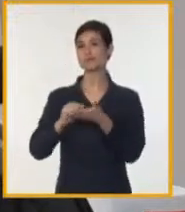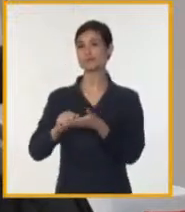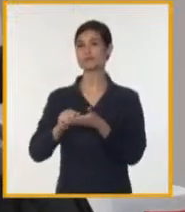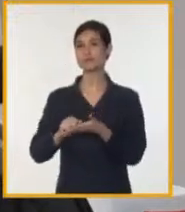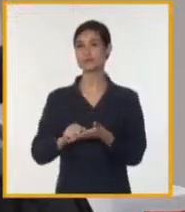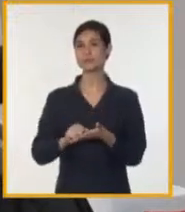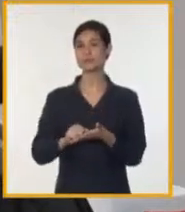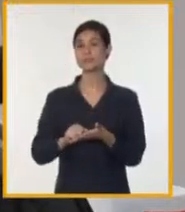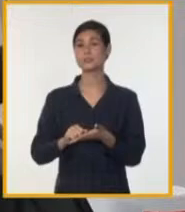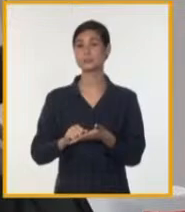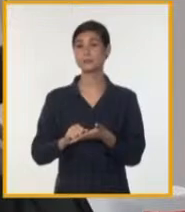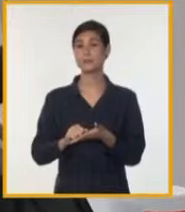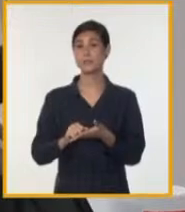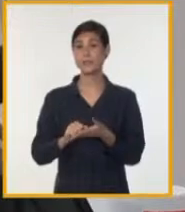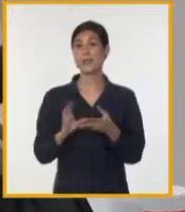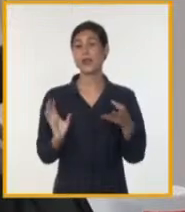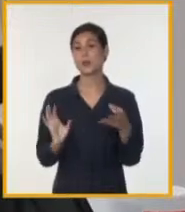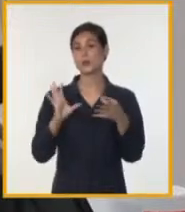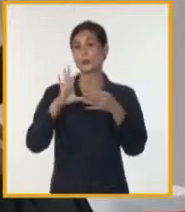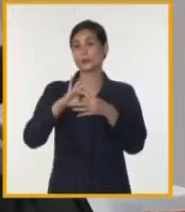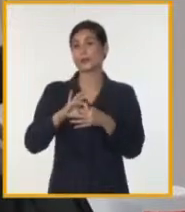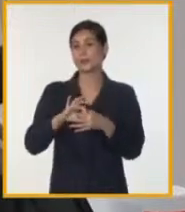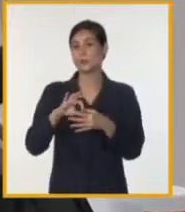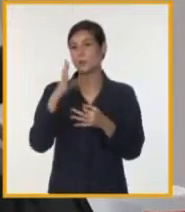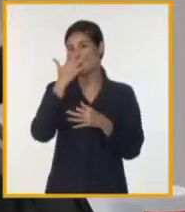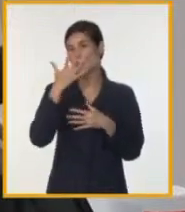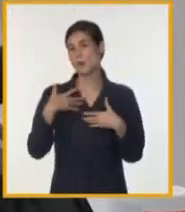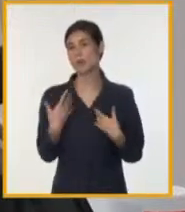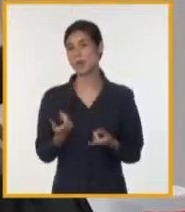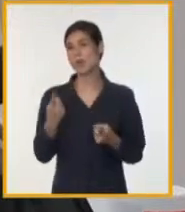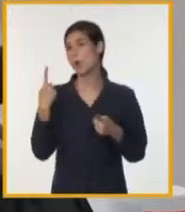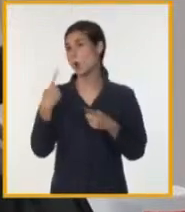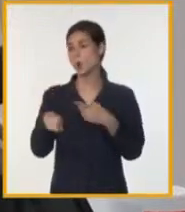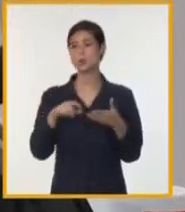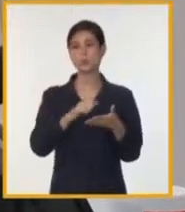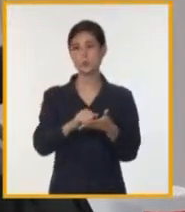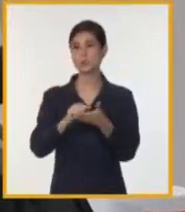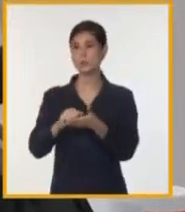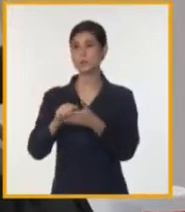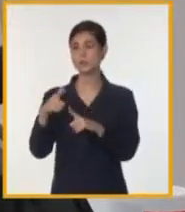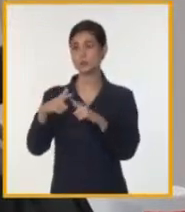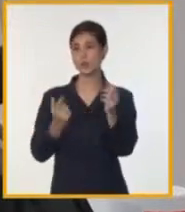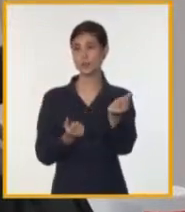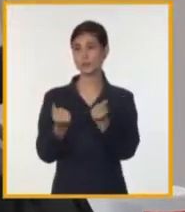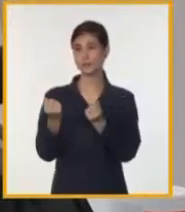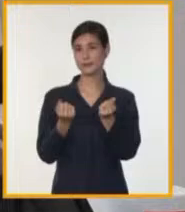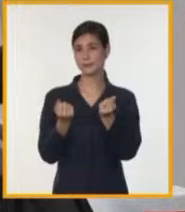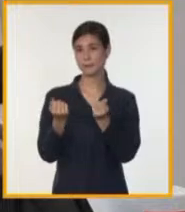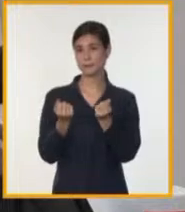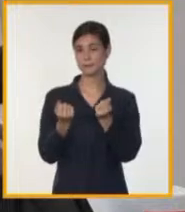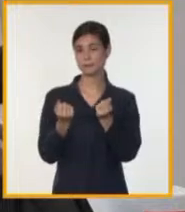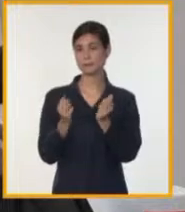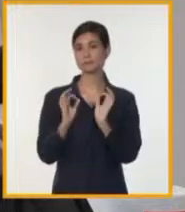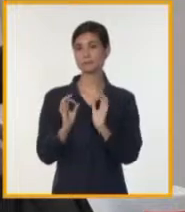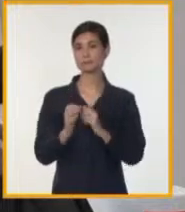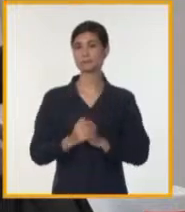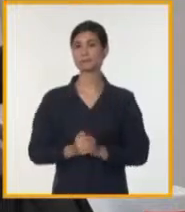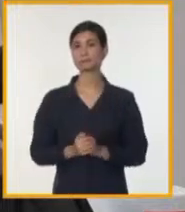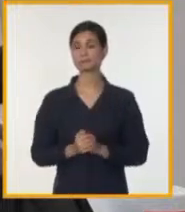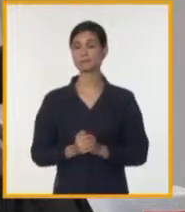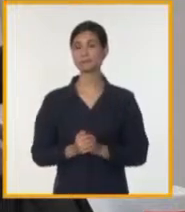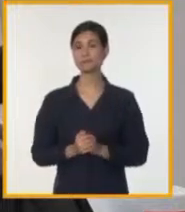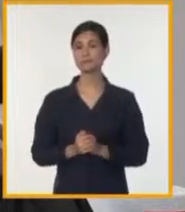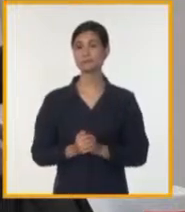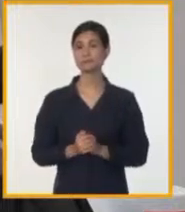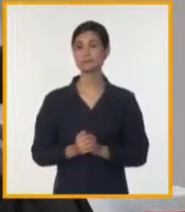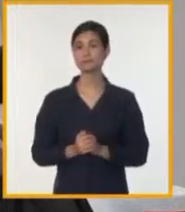a otra modalidad del transporte y que vinculan los pasajeros de origen-destino con 2 modalidades o más del transporte. Dígase ahí, en ese caso, tal y